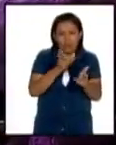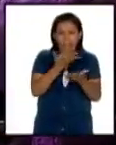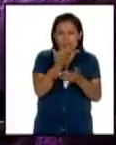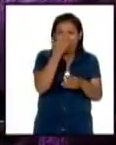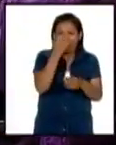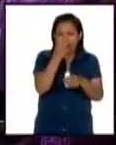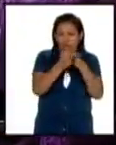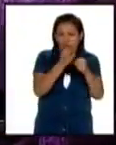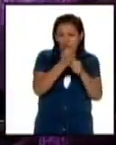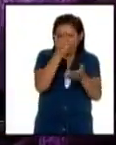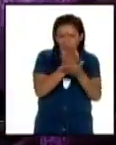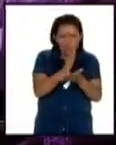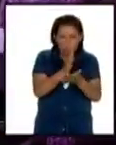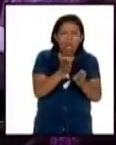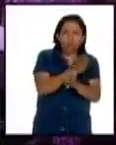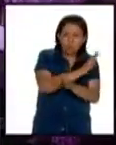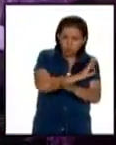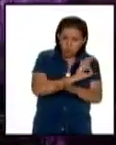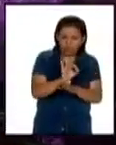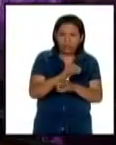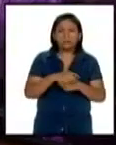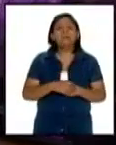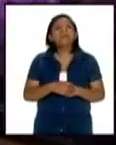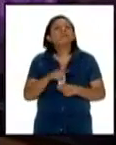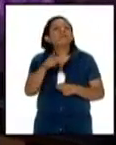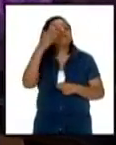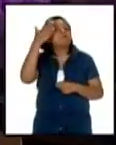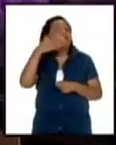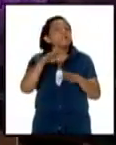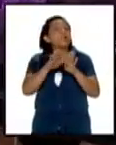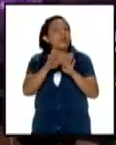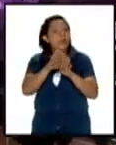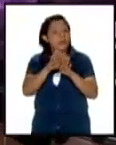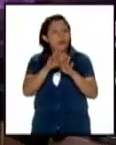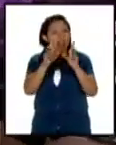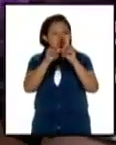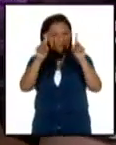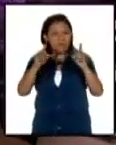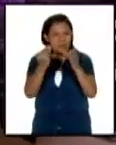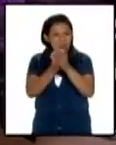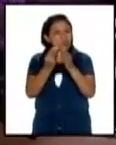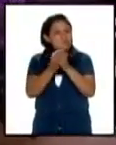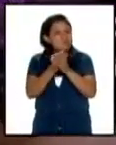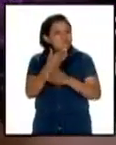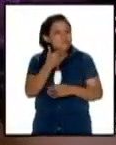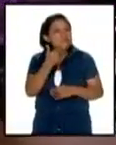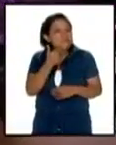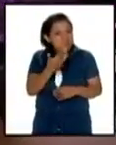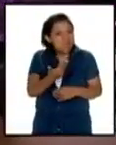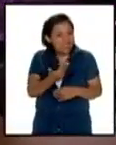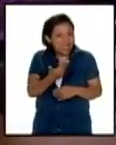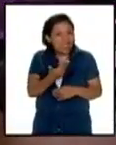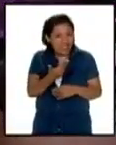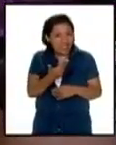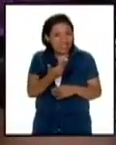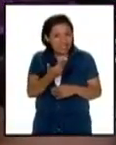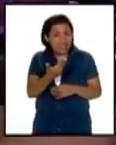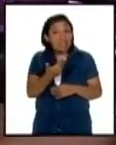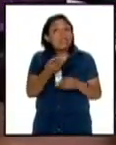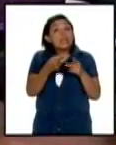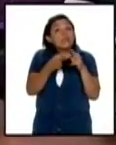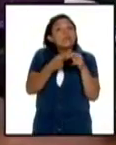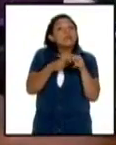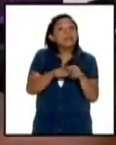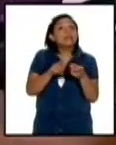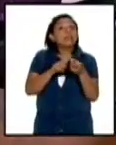y usted dice que a ustedes les consta, ¿no?, los resultados de este diplomado, así que en buena hora se da, ni más ni menos, que se imparte a partir